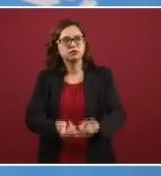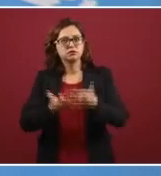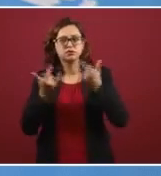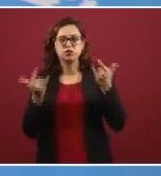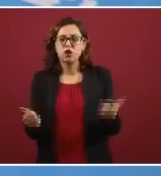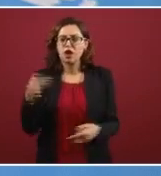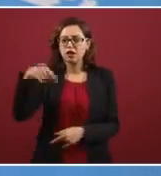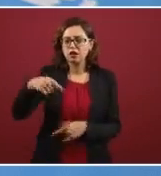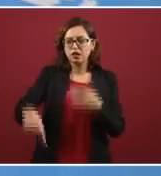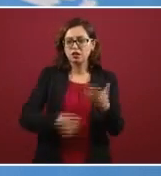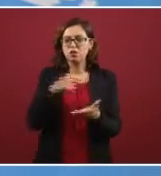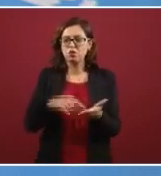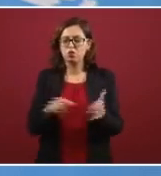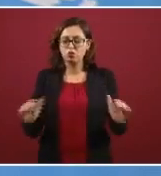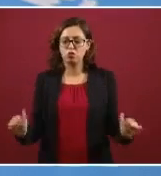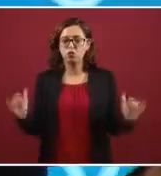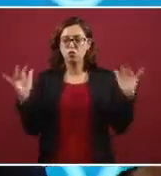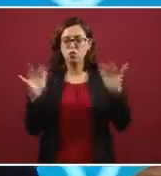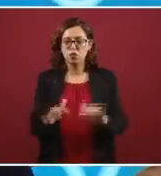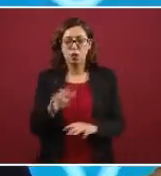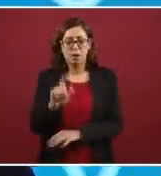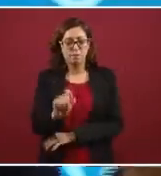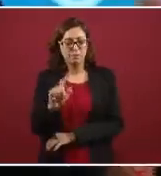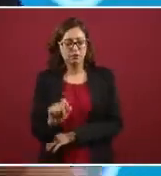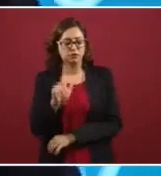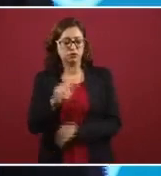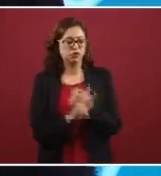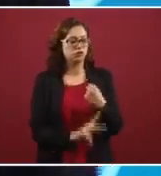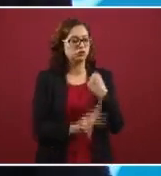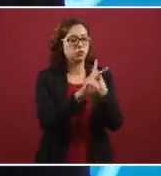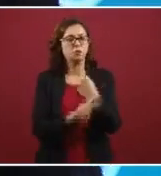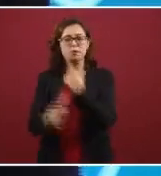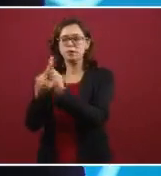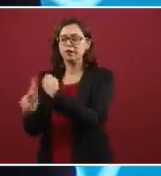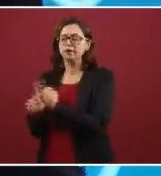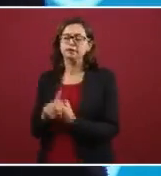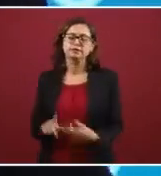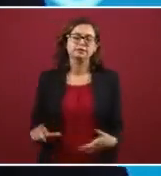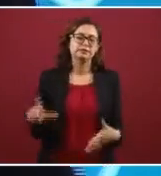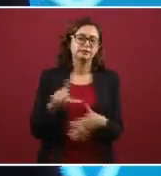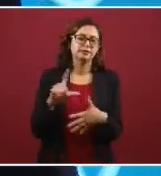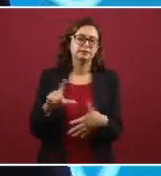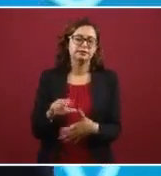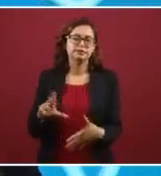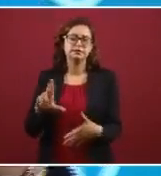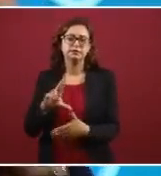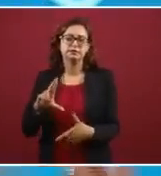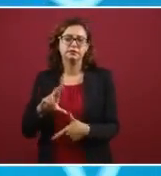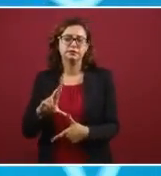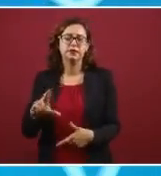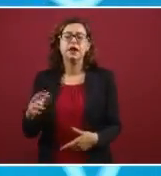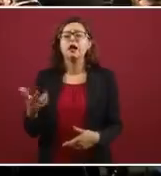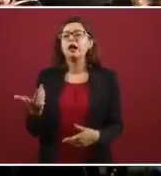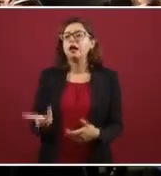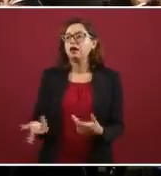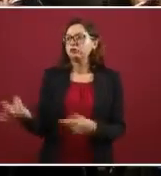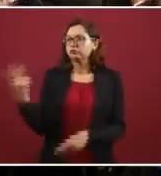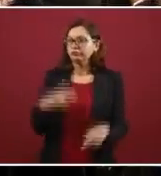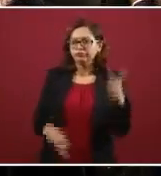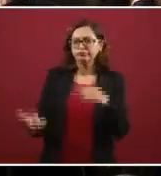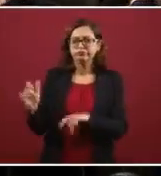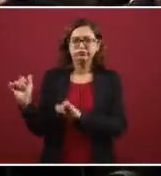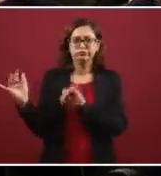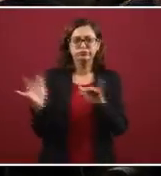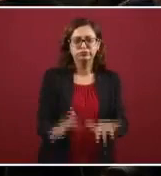para compartir entre 28 naciones de América Latina y el Caribe que vienen a escuchar la